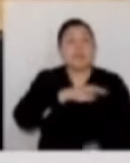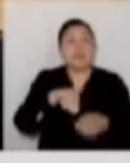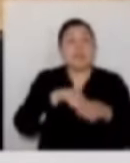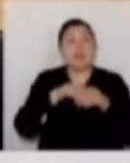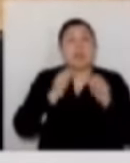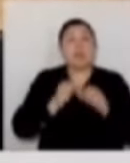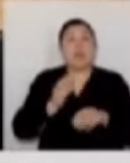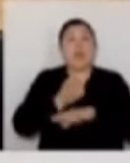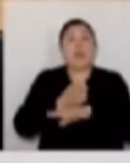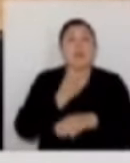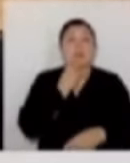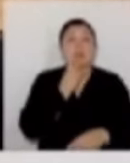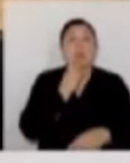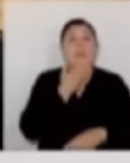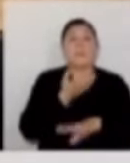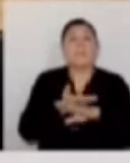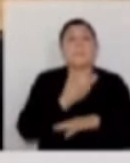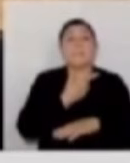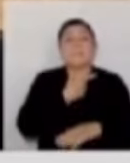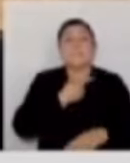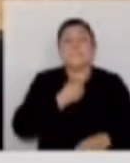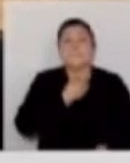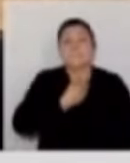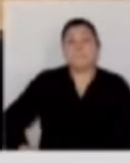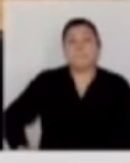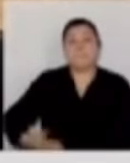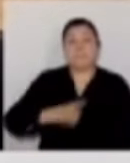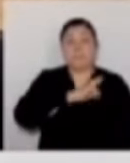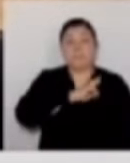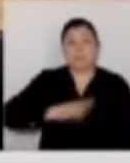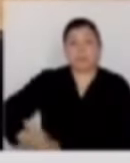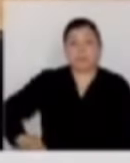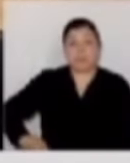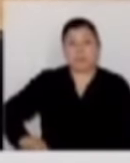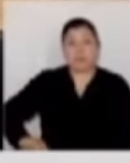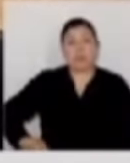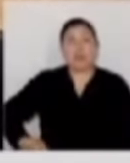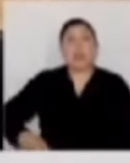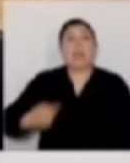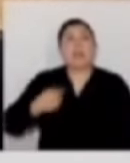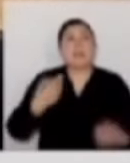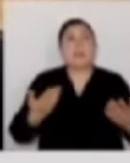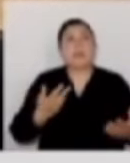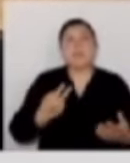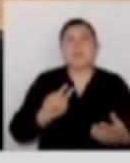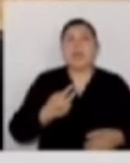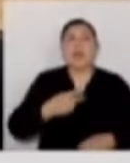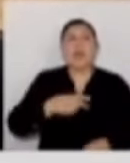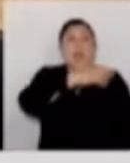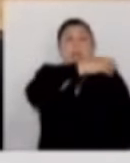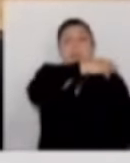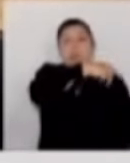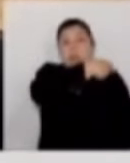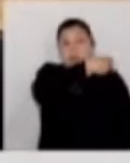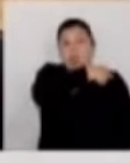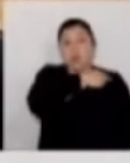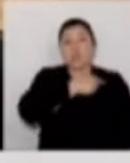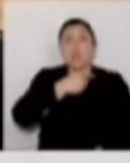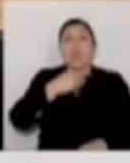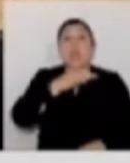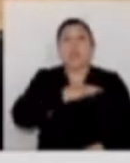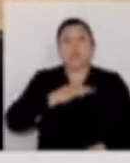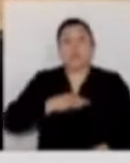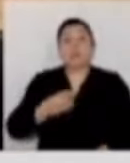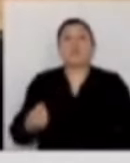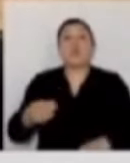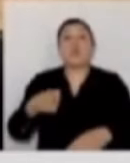que quiero presidente que se oficie al presidente de la república para que conozca lo que pasa en el norte y pueda decirle a su ministro que visiten el norte que visiten lo que pasa